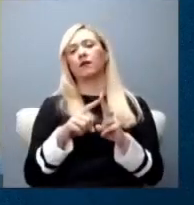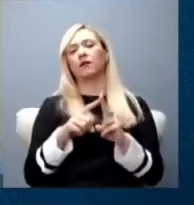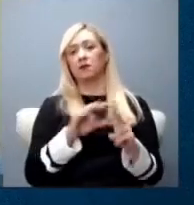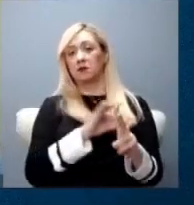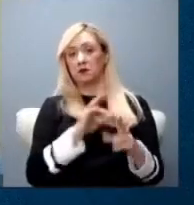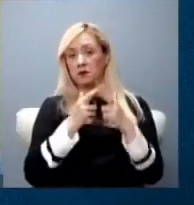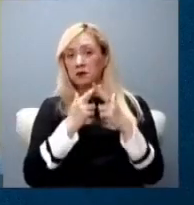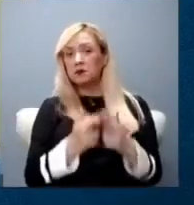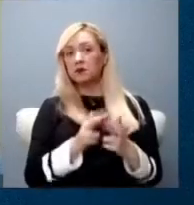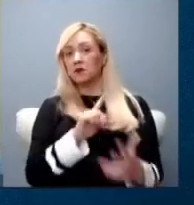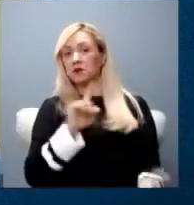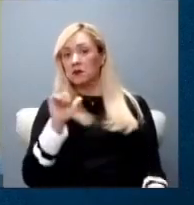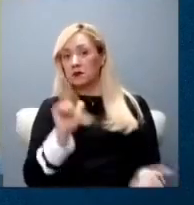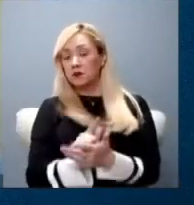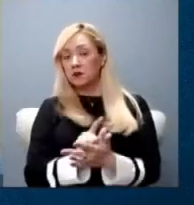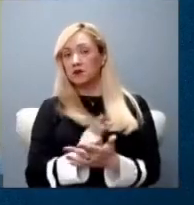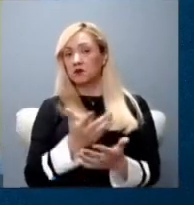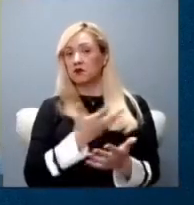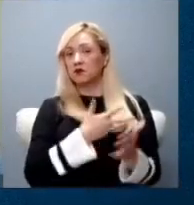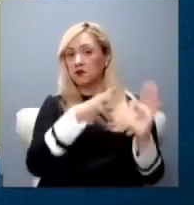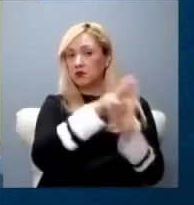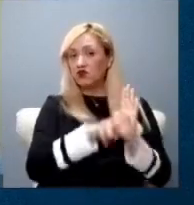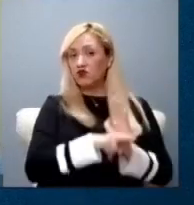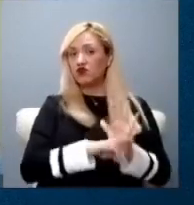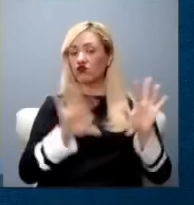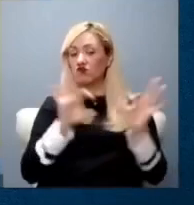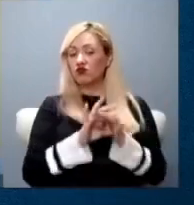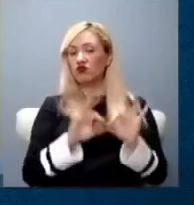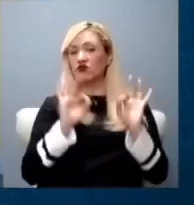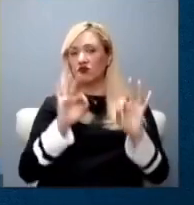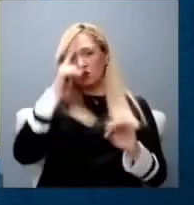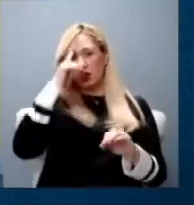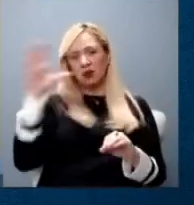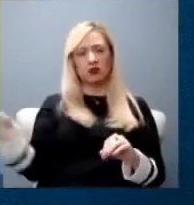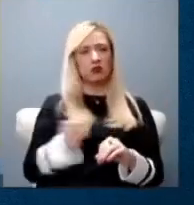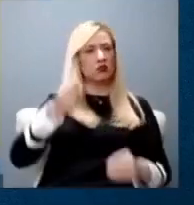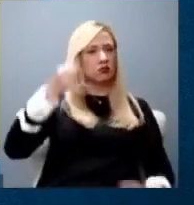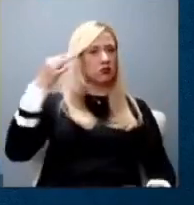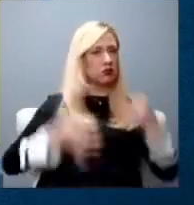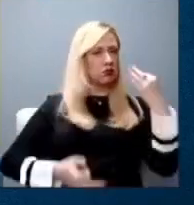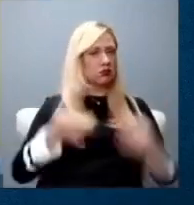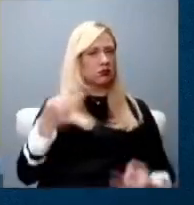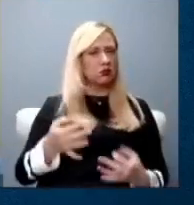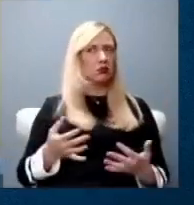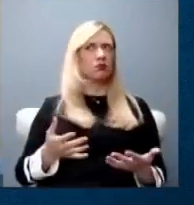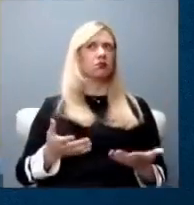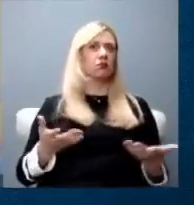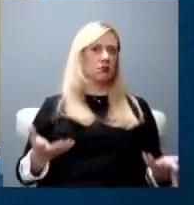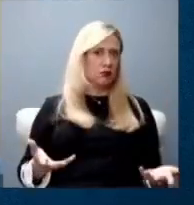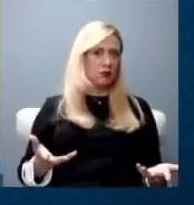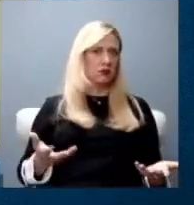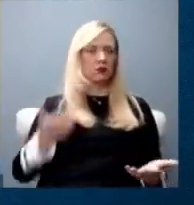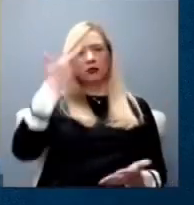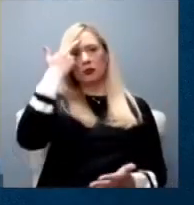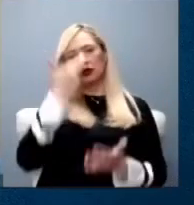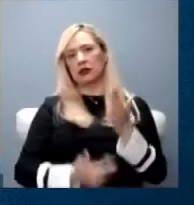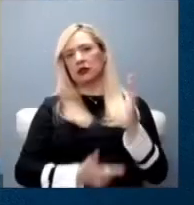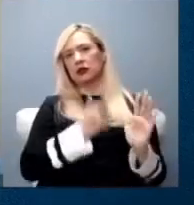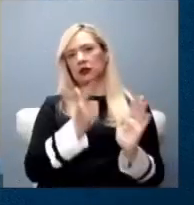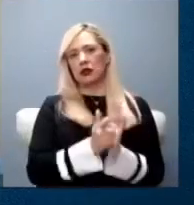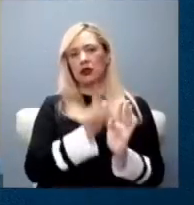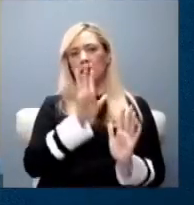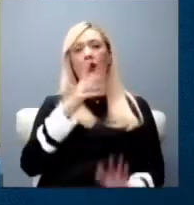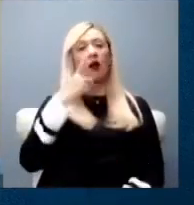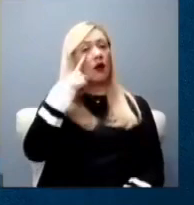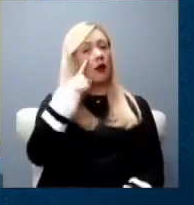decir, existencia de unas normas adecuadas que juzguen este tipo de delitos. Y ojo, y aquí termino, esta vez